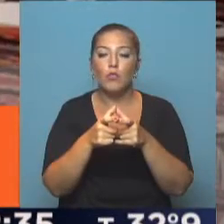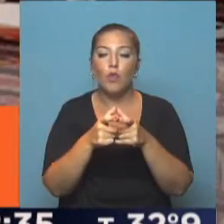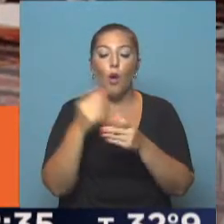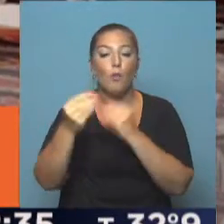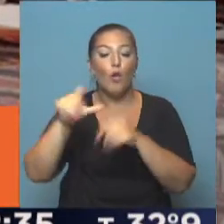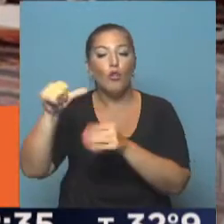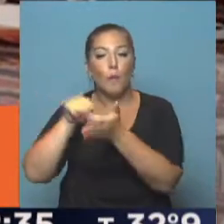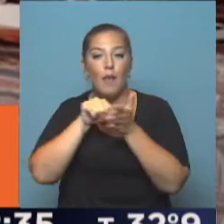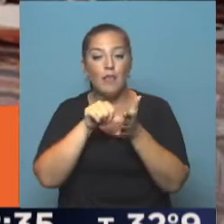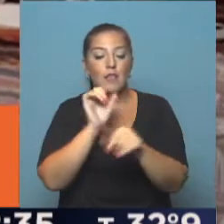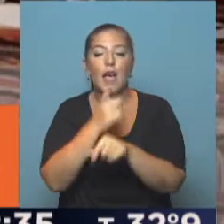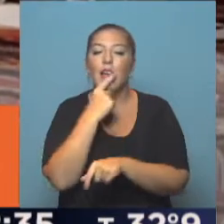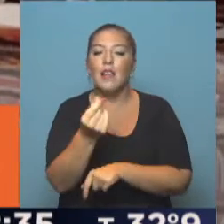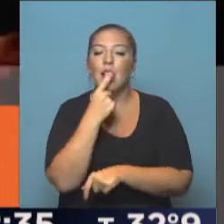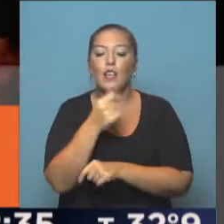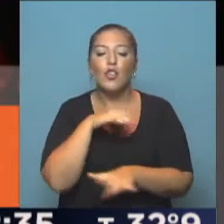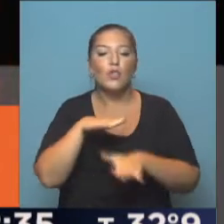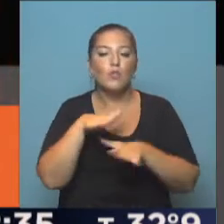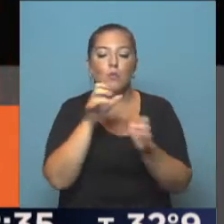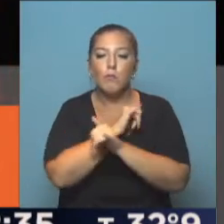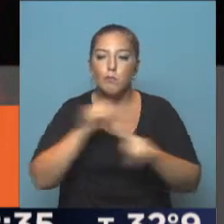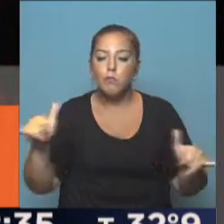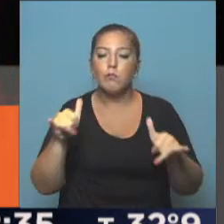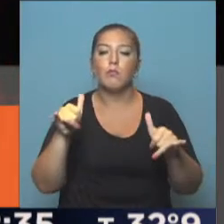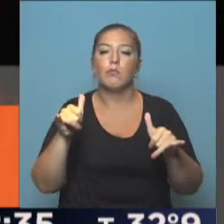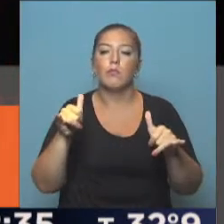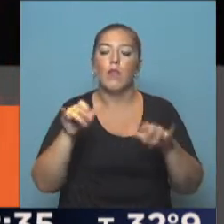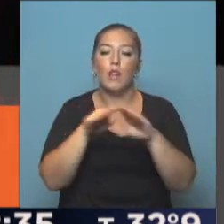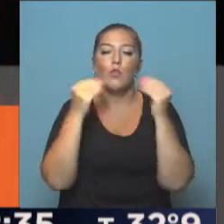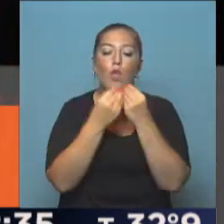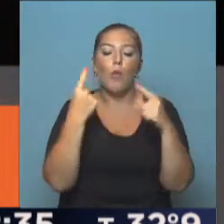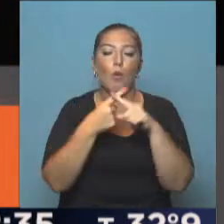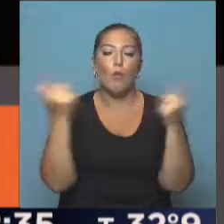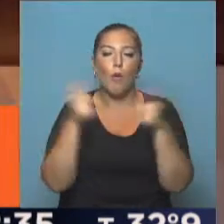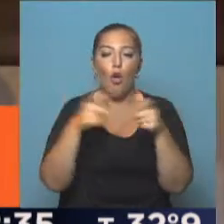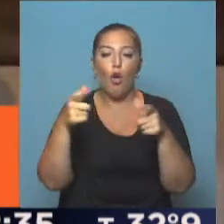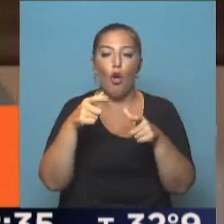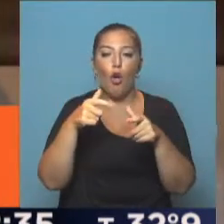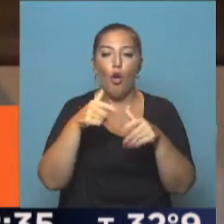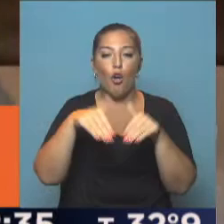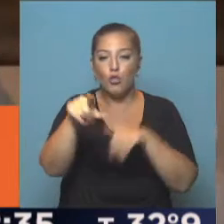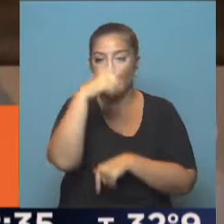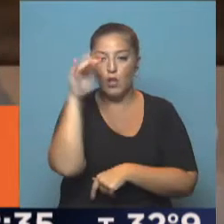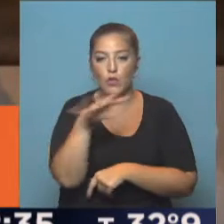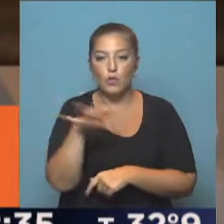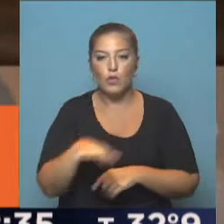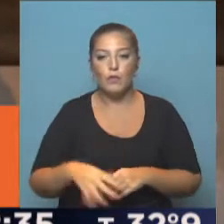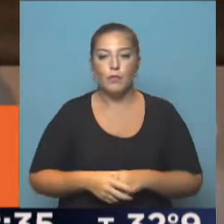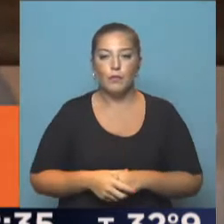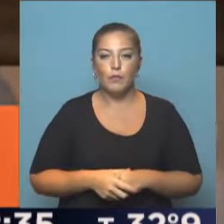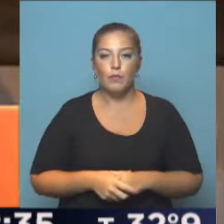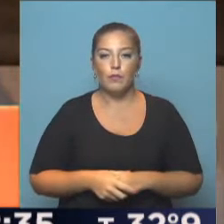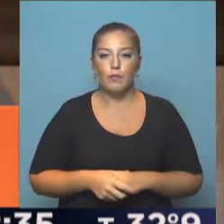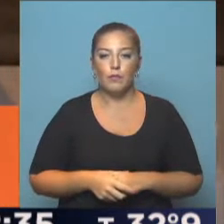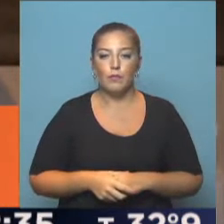extranjeros, criticando el método de difusión de los resultados por parte del Consejo Electoral. Los resultados son contundentes. Hay una